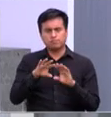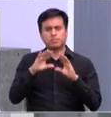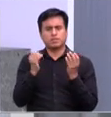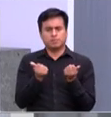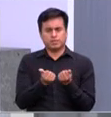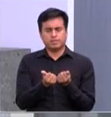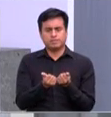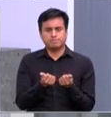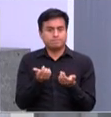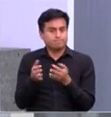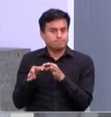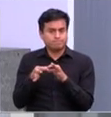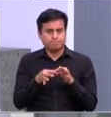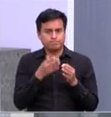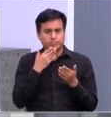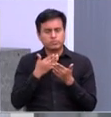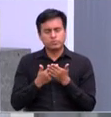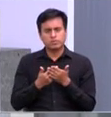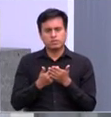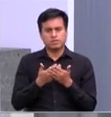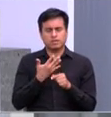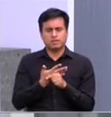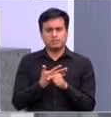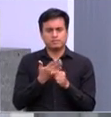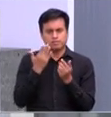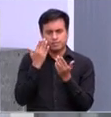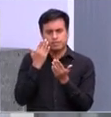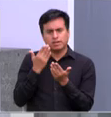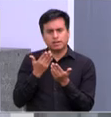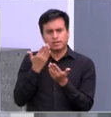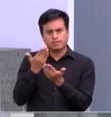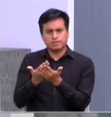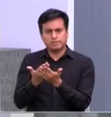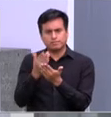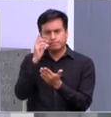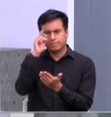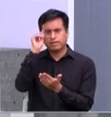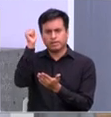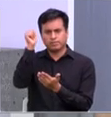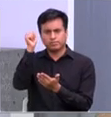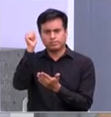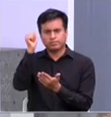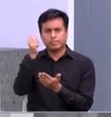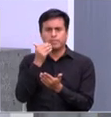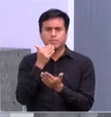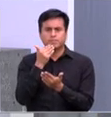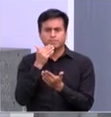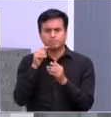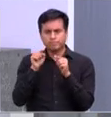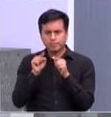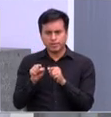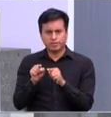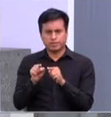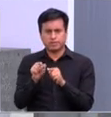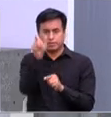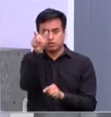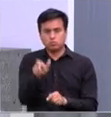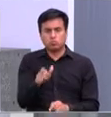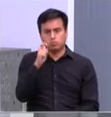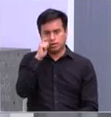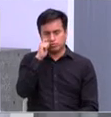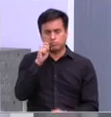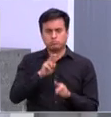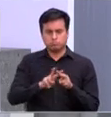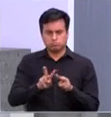plenamente cuando concurre a enriquecer la creación y en ella al ser humano que